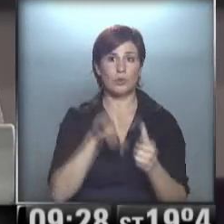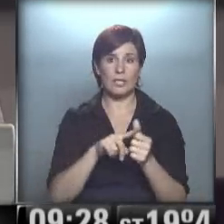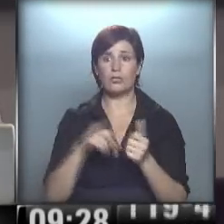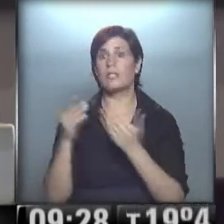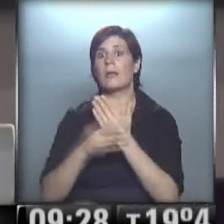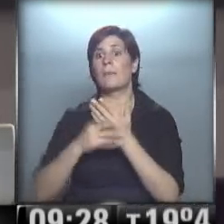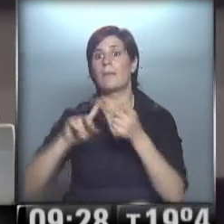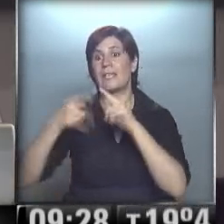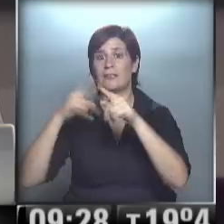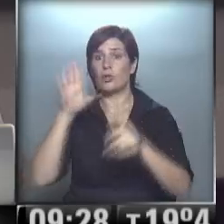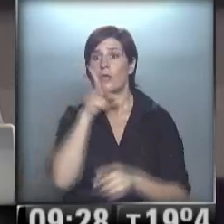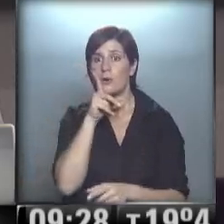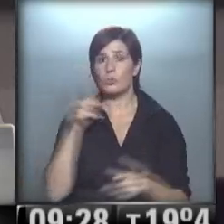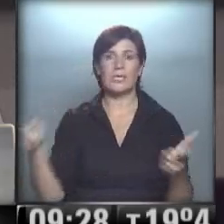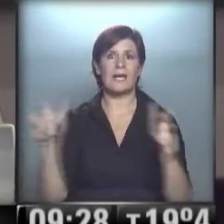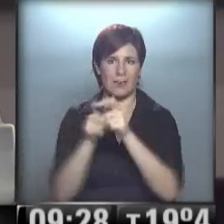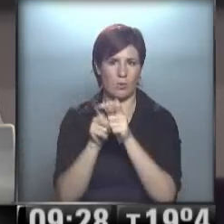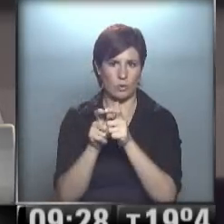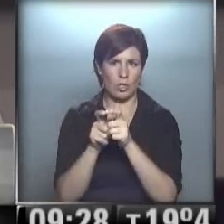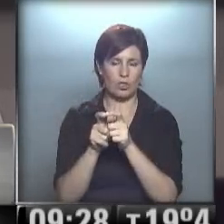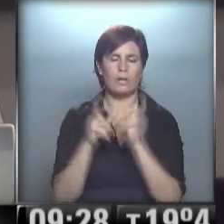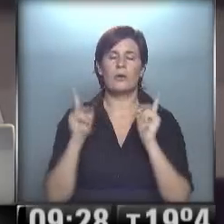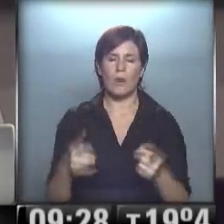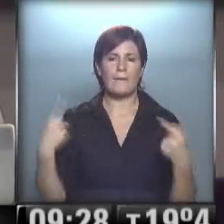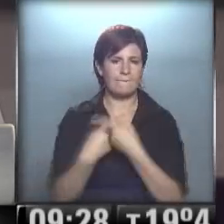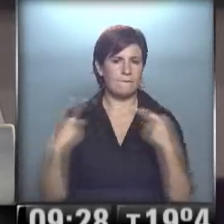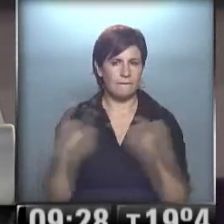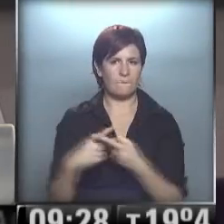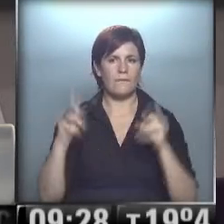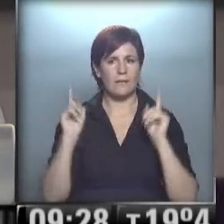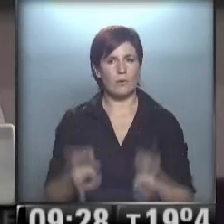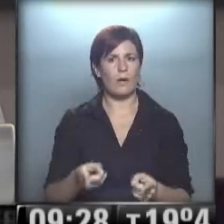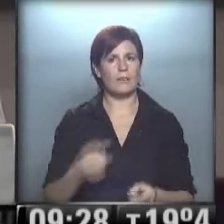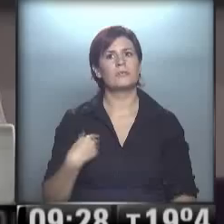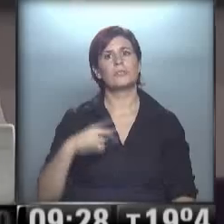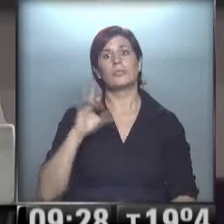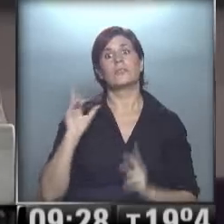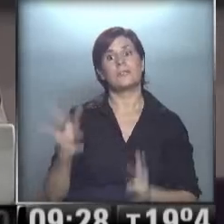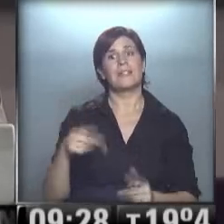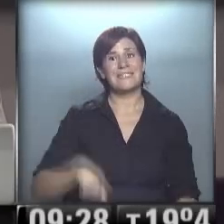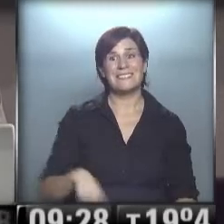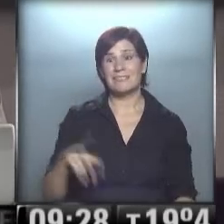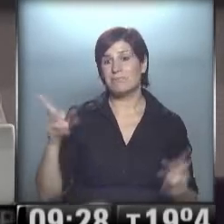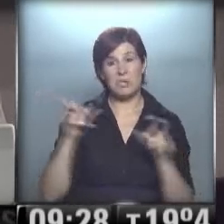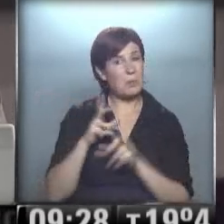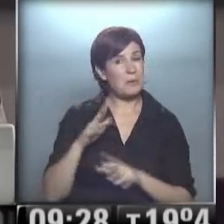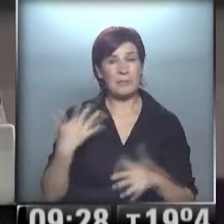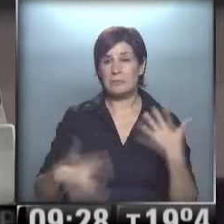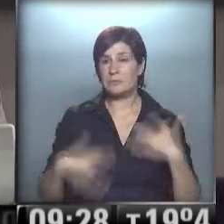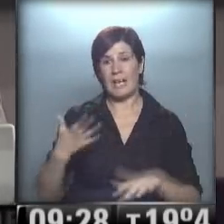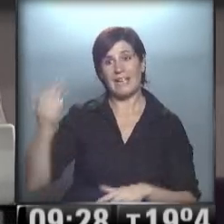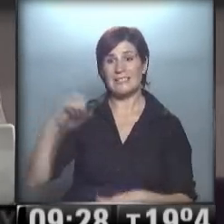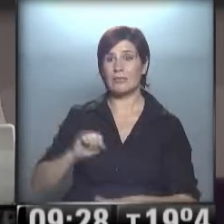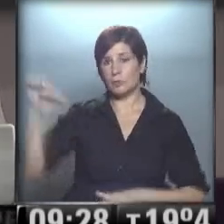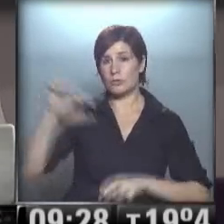avanzar en esta situación pero la pugna continúa en una crisis que yo te diría es la peor desde la caída de